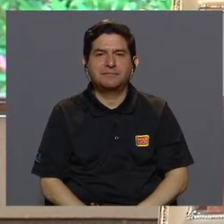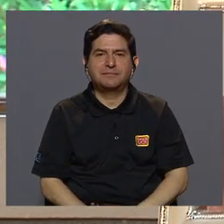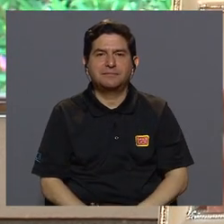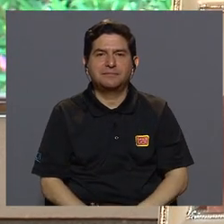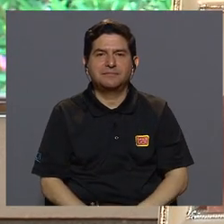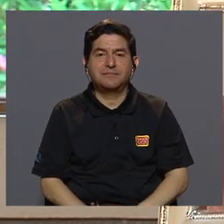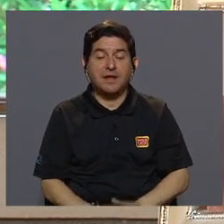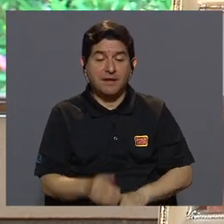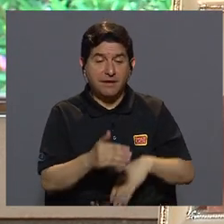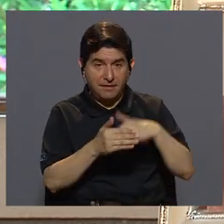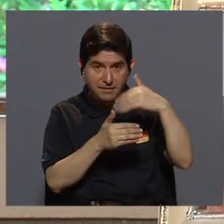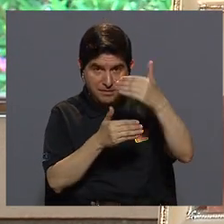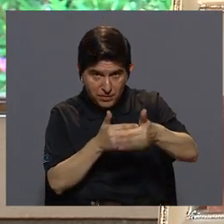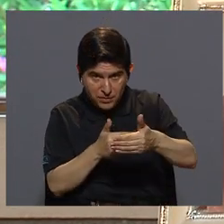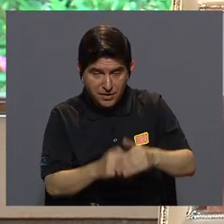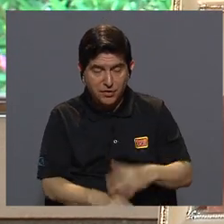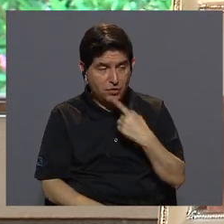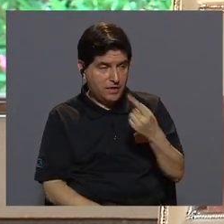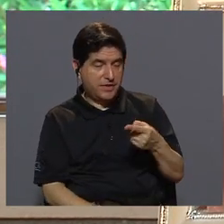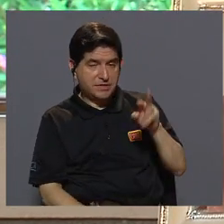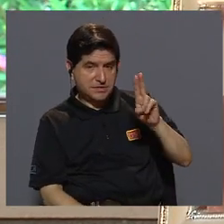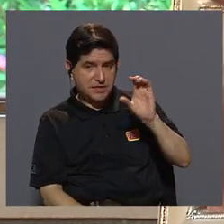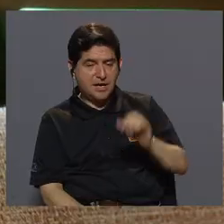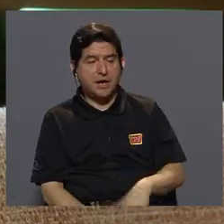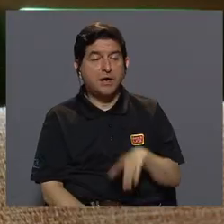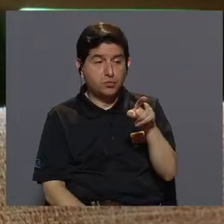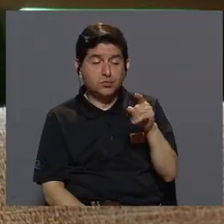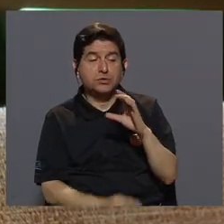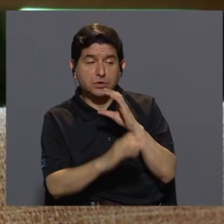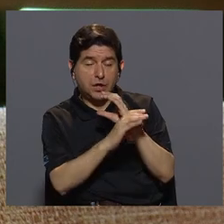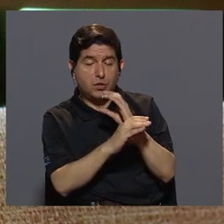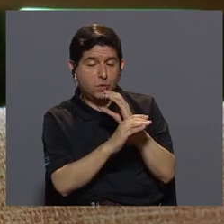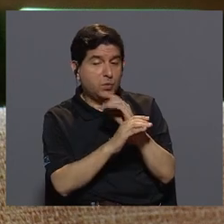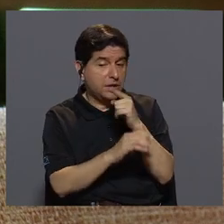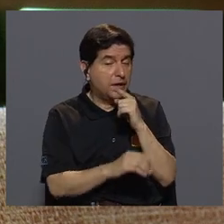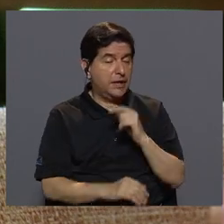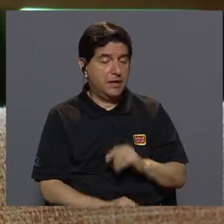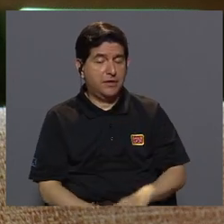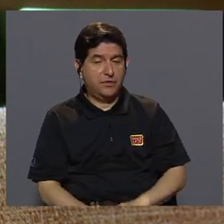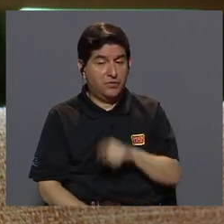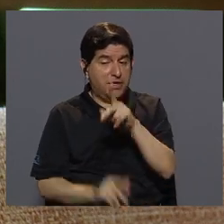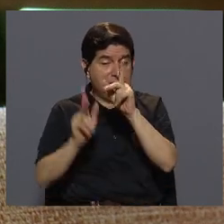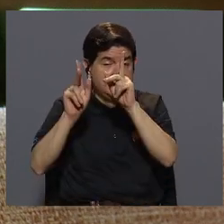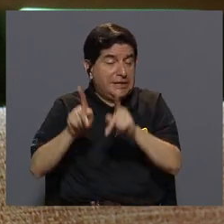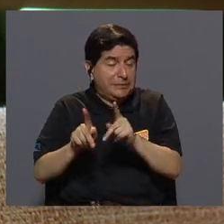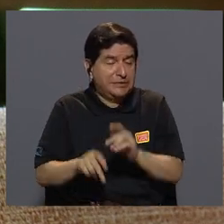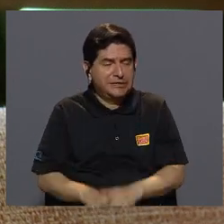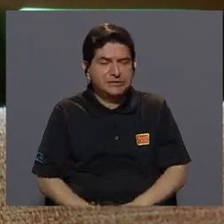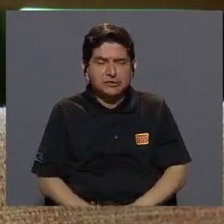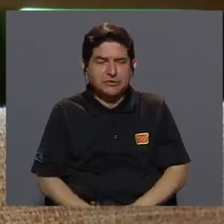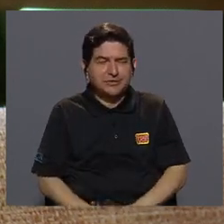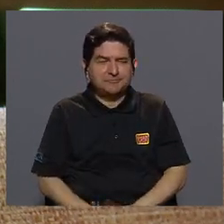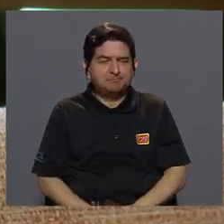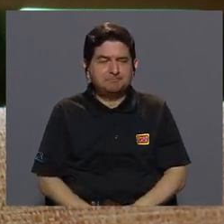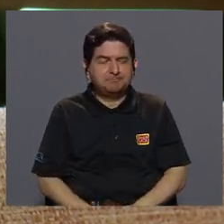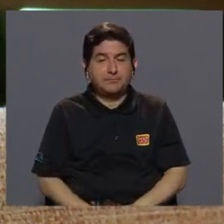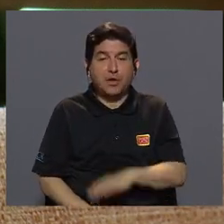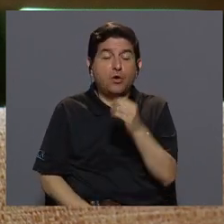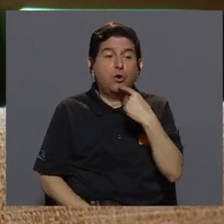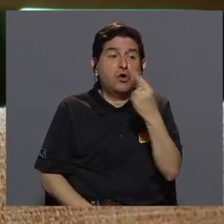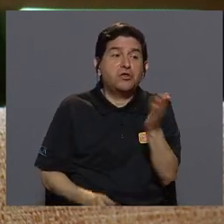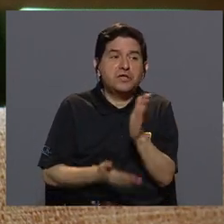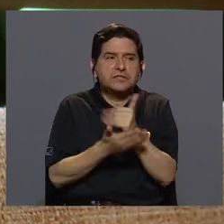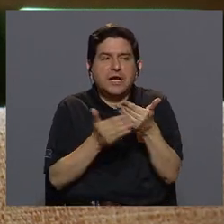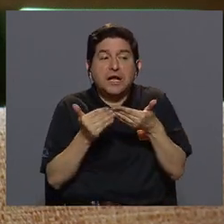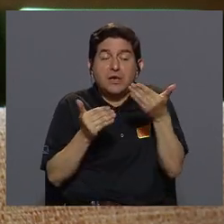Y entonces, después le decía a Rodrigo, tené cuidado porque fulano y fulano tal cosa, o porque